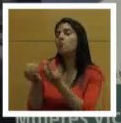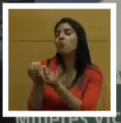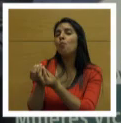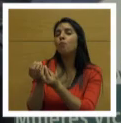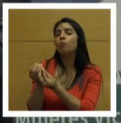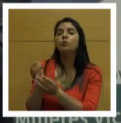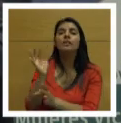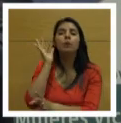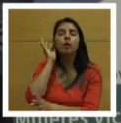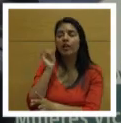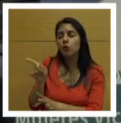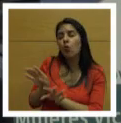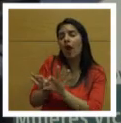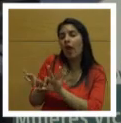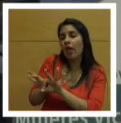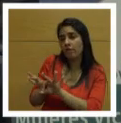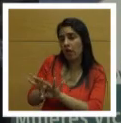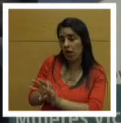entiende.